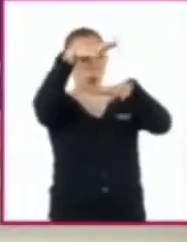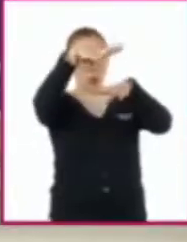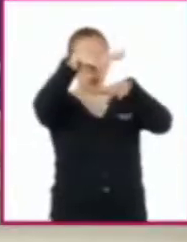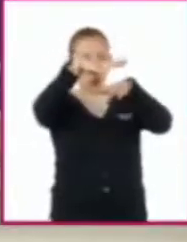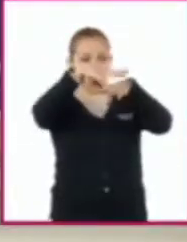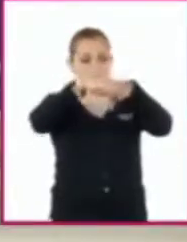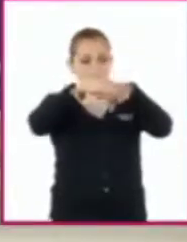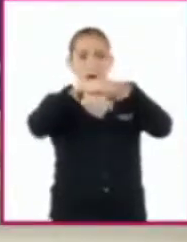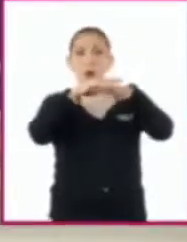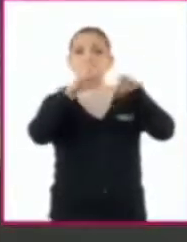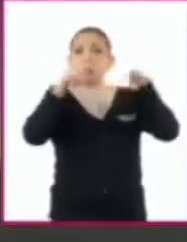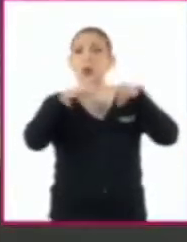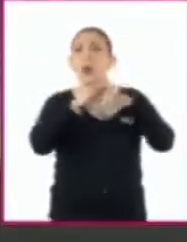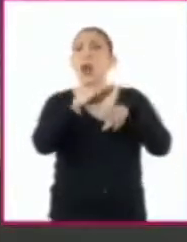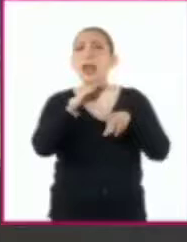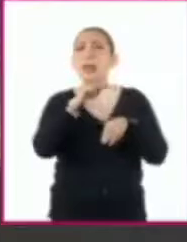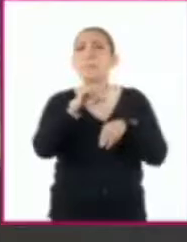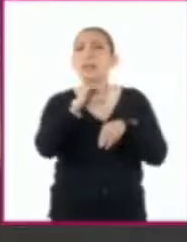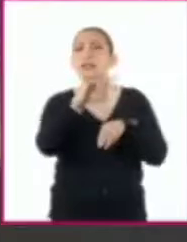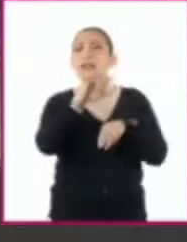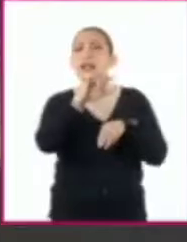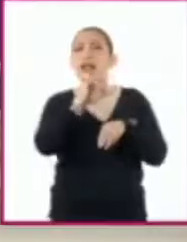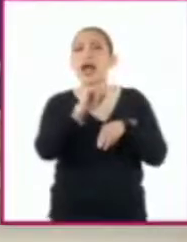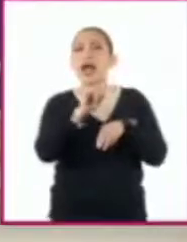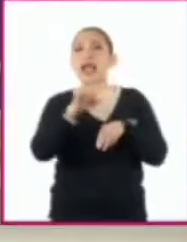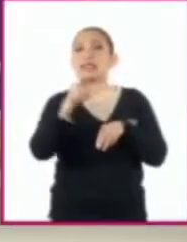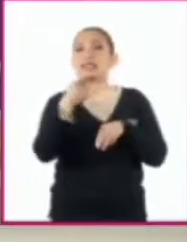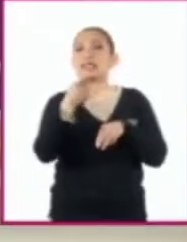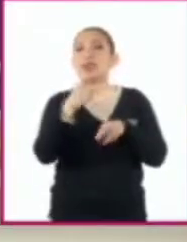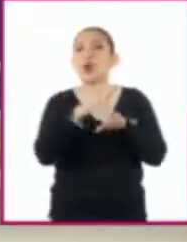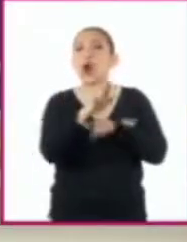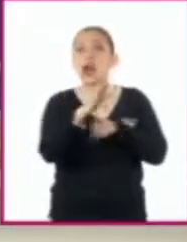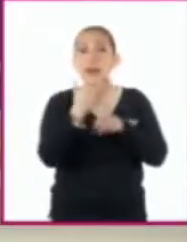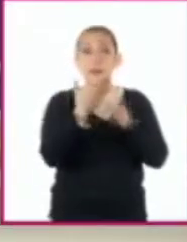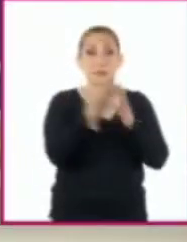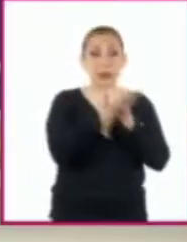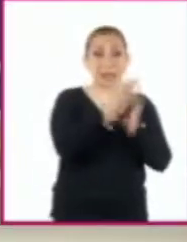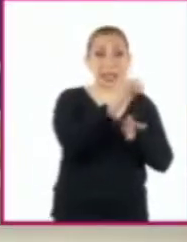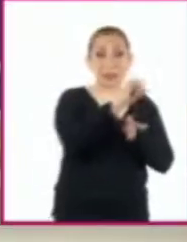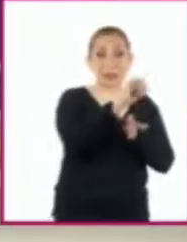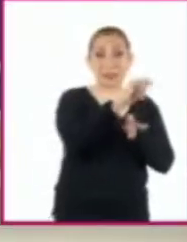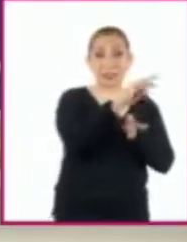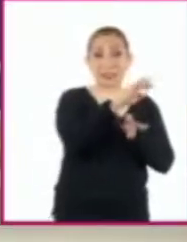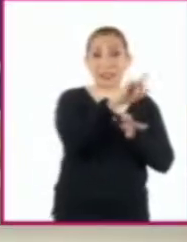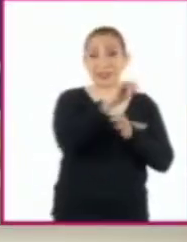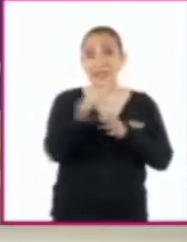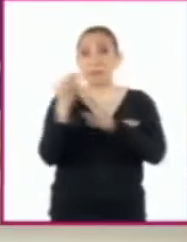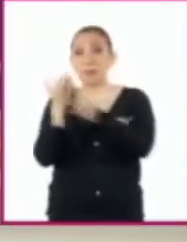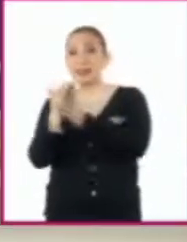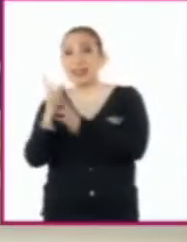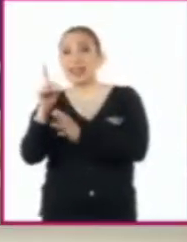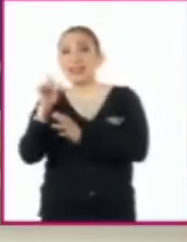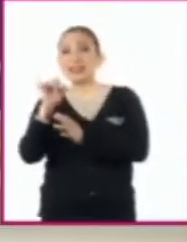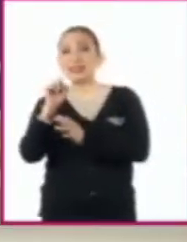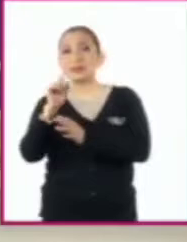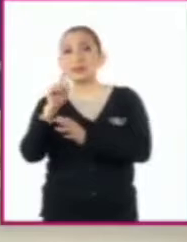muebles. ¿De qué tipo de mezcla se trata? Anoten cuál es la fase dispersante y cuál es la fase